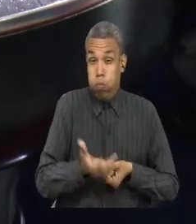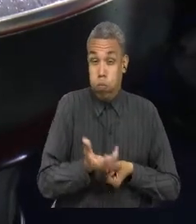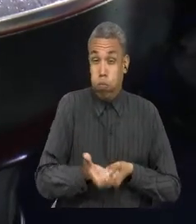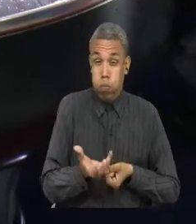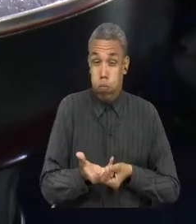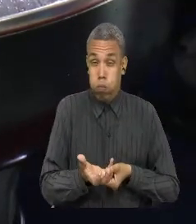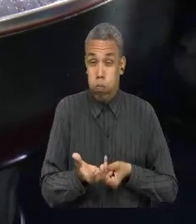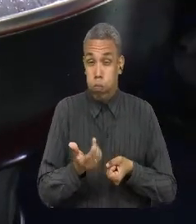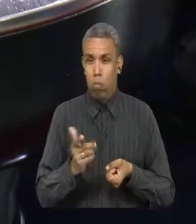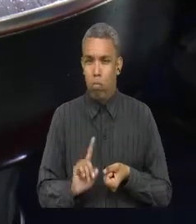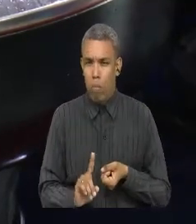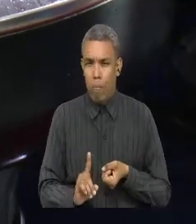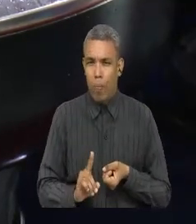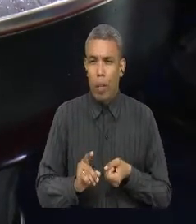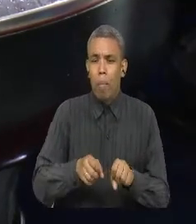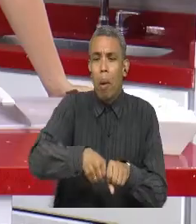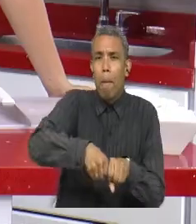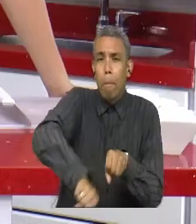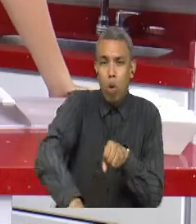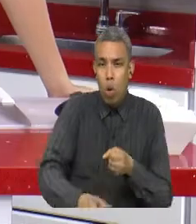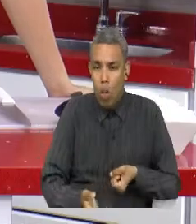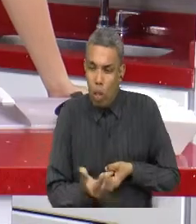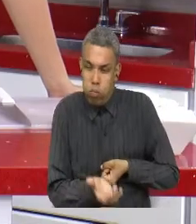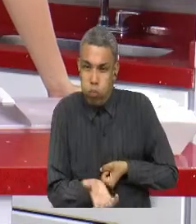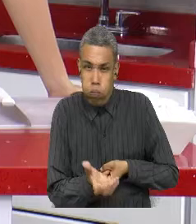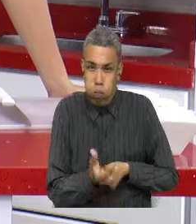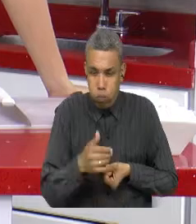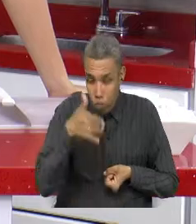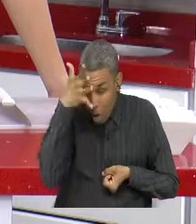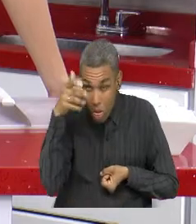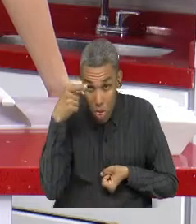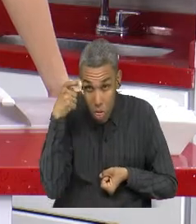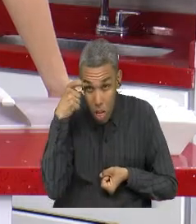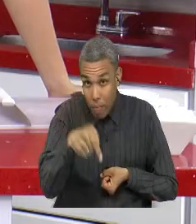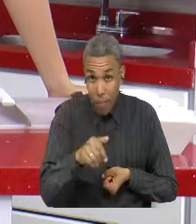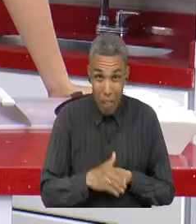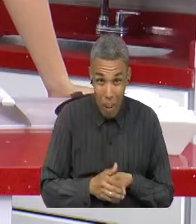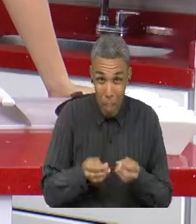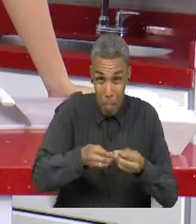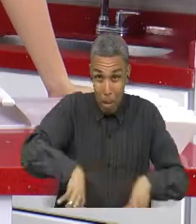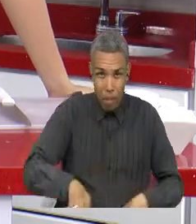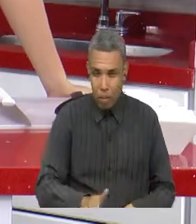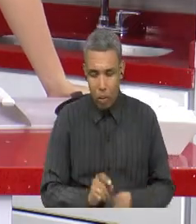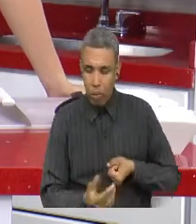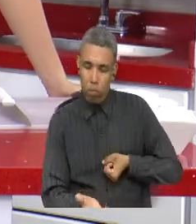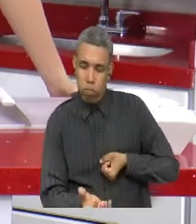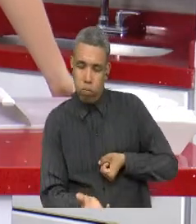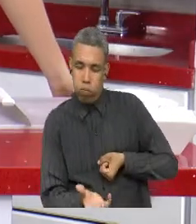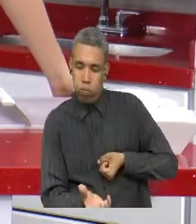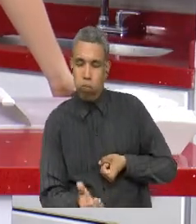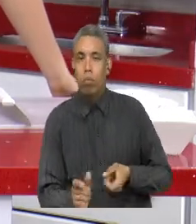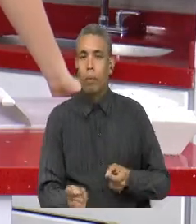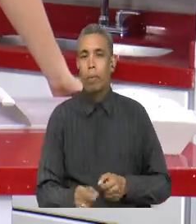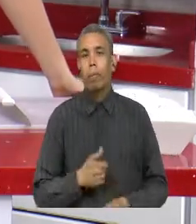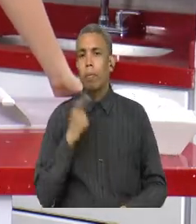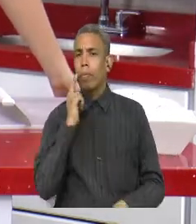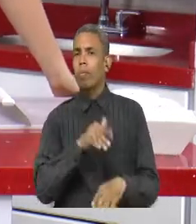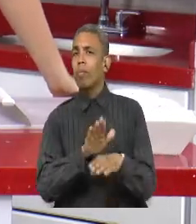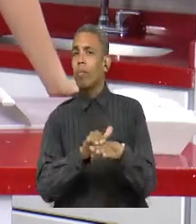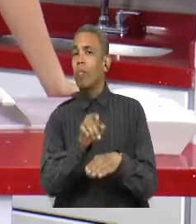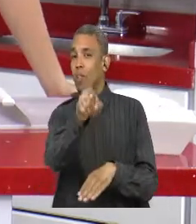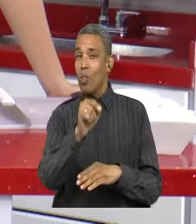que no se arrebate, que la pechuga quede bien cocida para poder hacer la salsa y luego emplatamos. Bueno, chévere. A mi vecino allá en la casa que me está viendo en